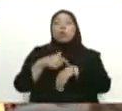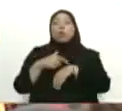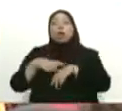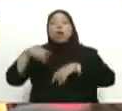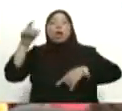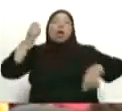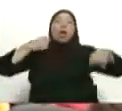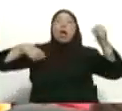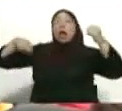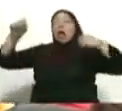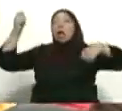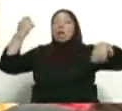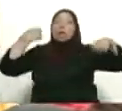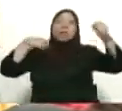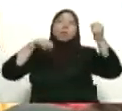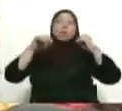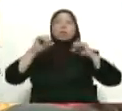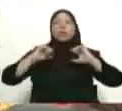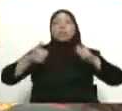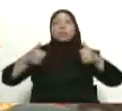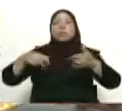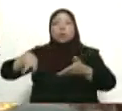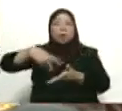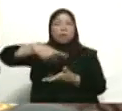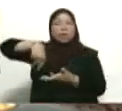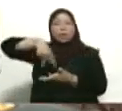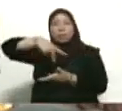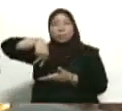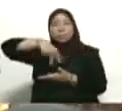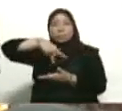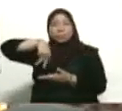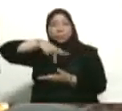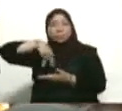y comenzó la hora loca y se pararon a bailar